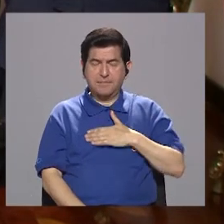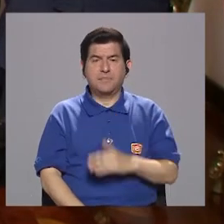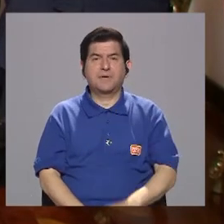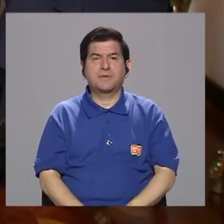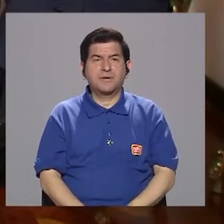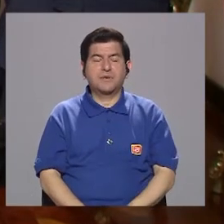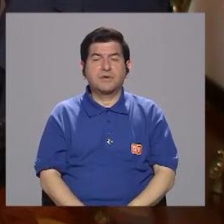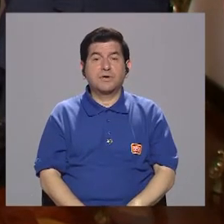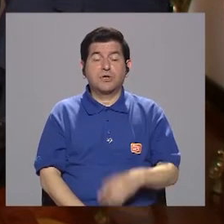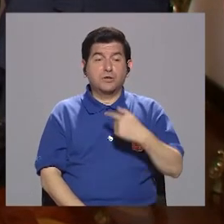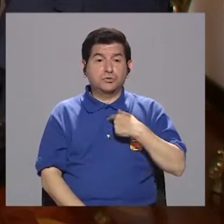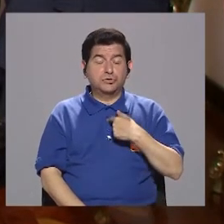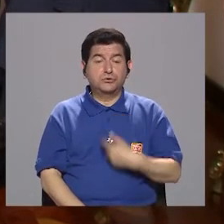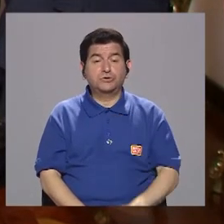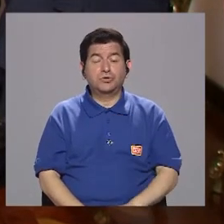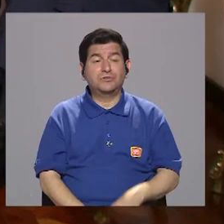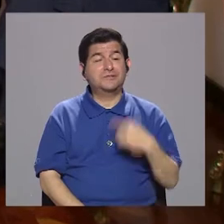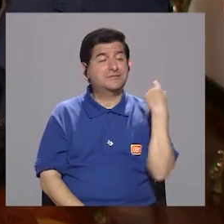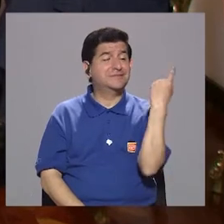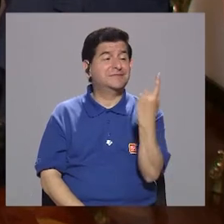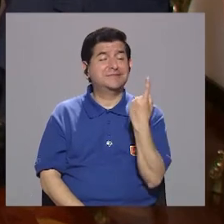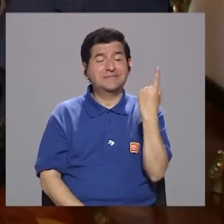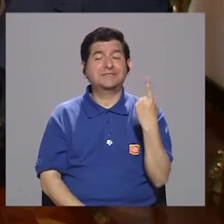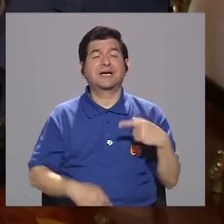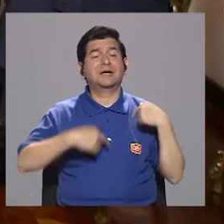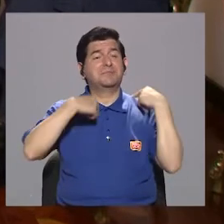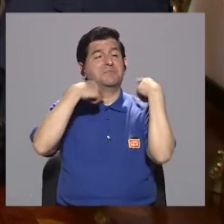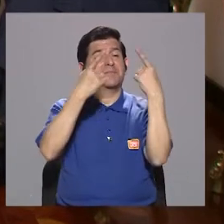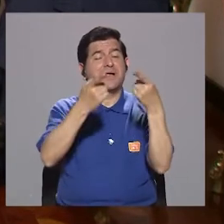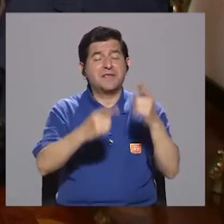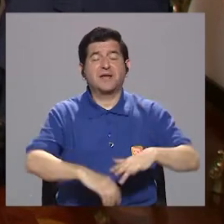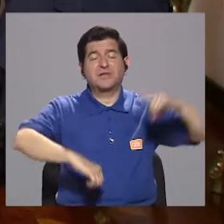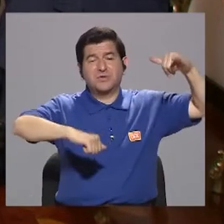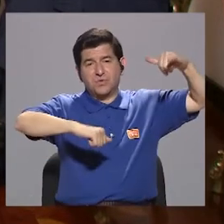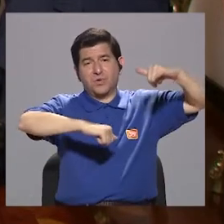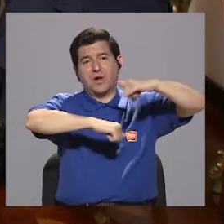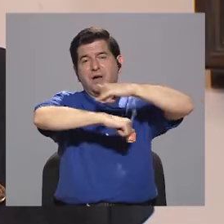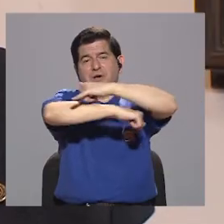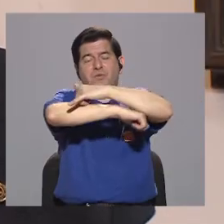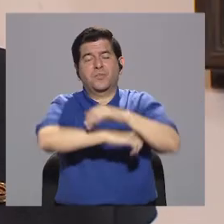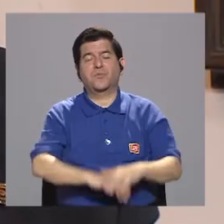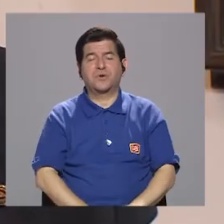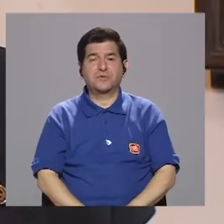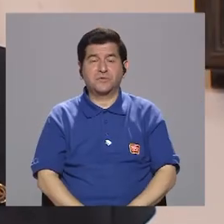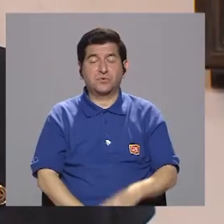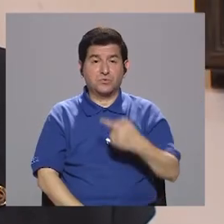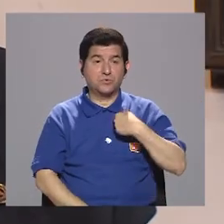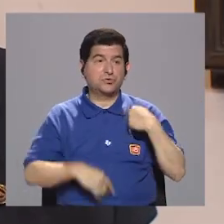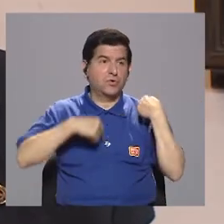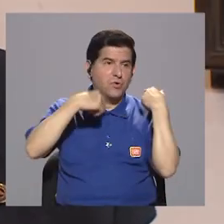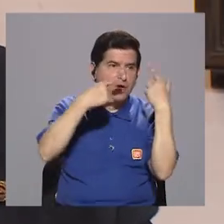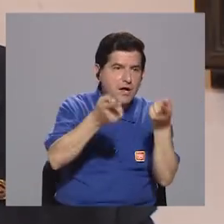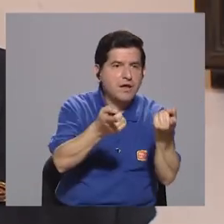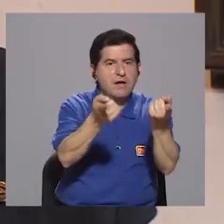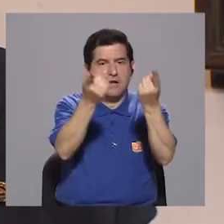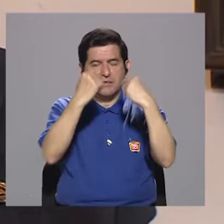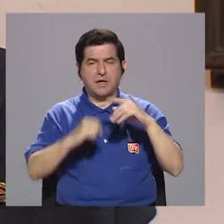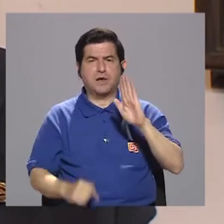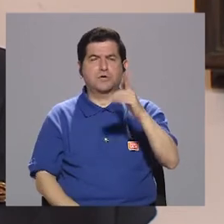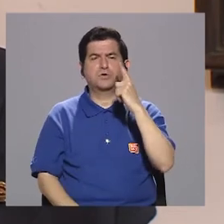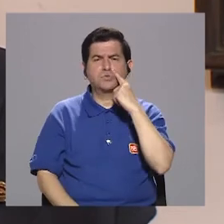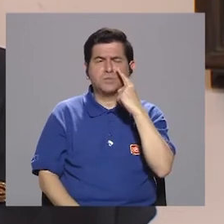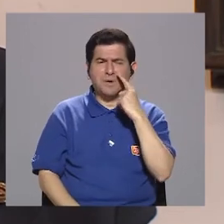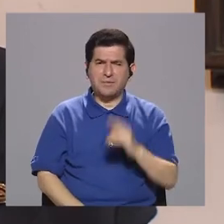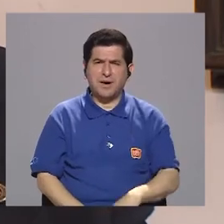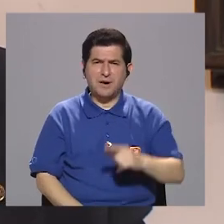un desplazamiento todo el tiempo hacia el aeropuerto Juan Santa María para llevar y traer. Porque su papá era